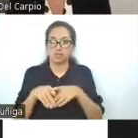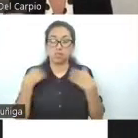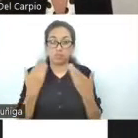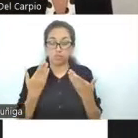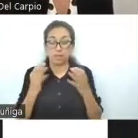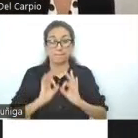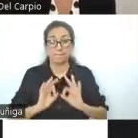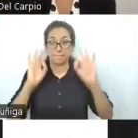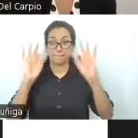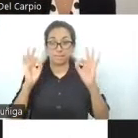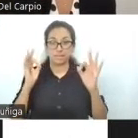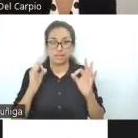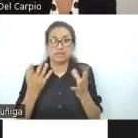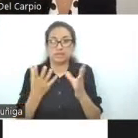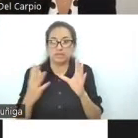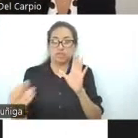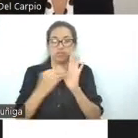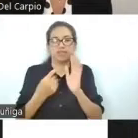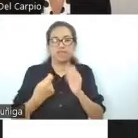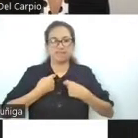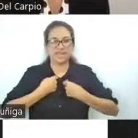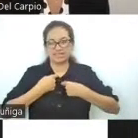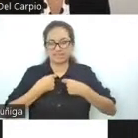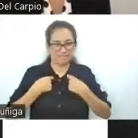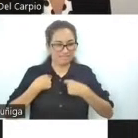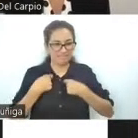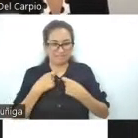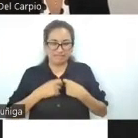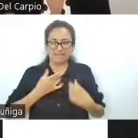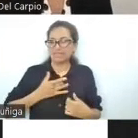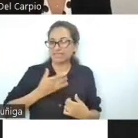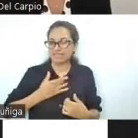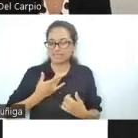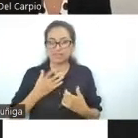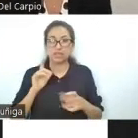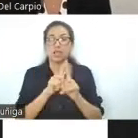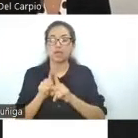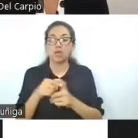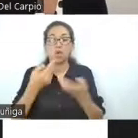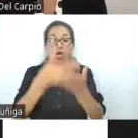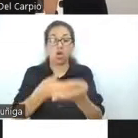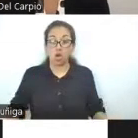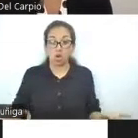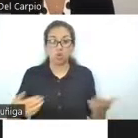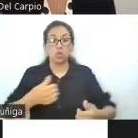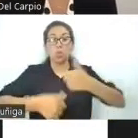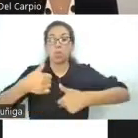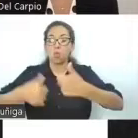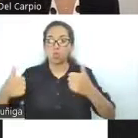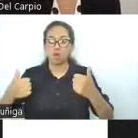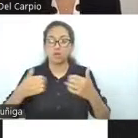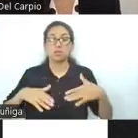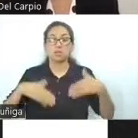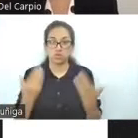predisponer a mayor riesgo de molestias, infecciones, irritaciones, y sobre qué productos de higiene menstrual